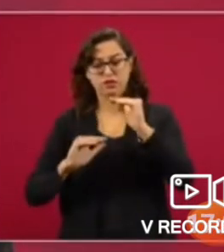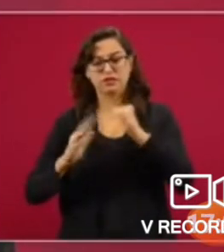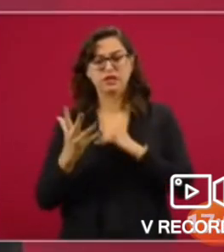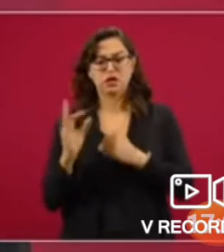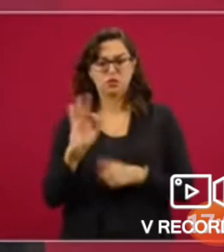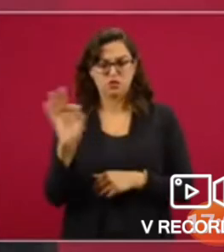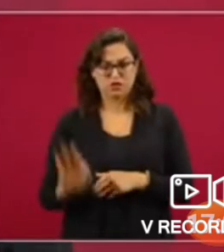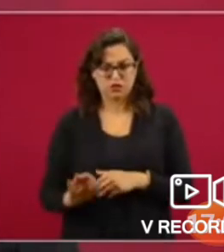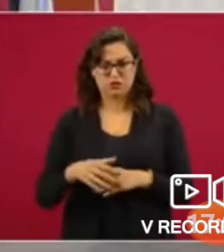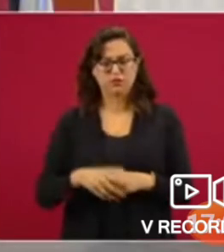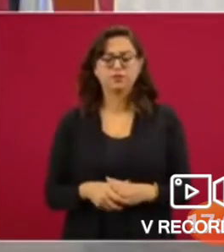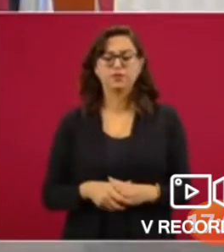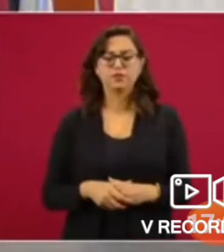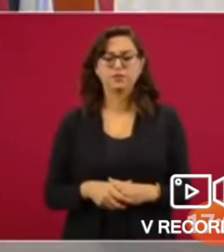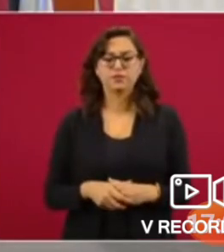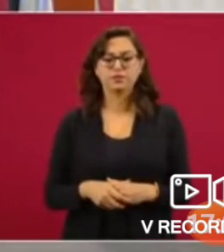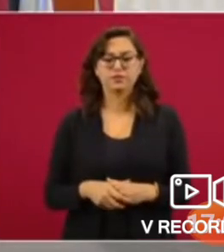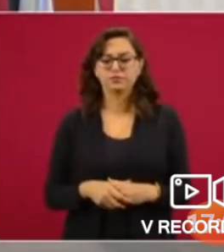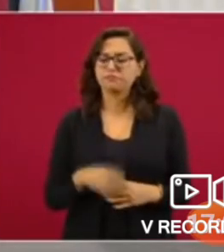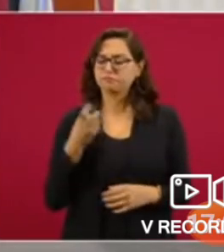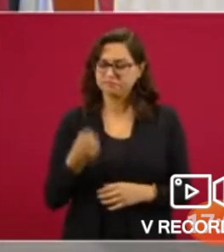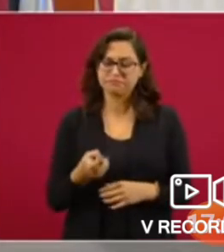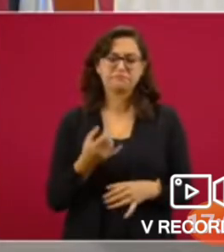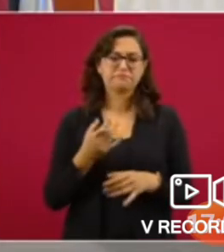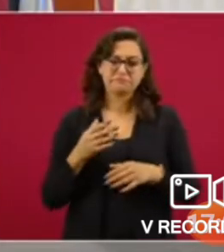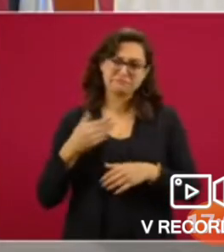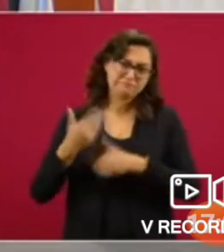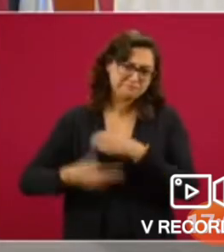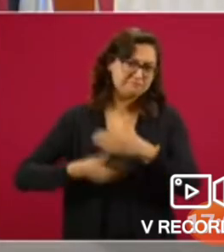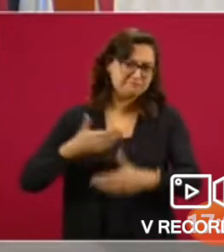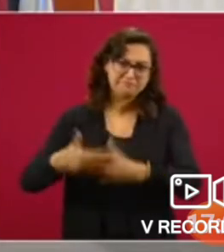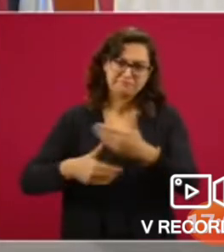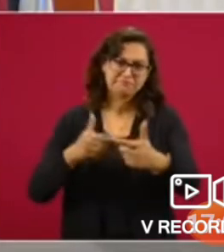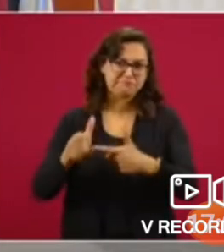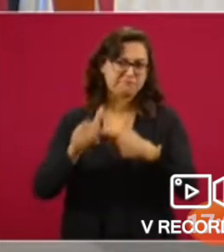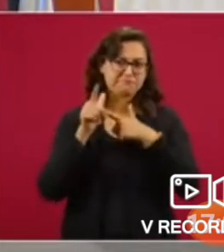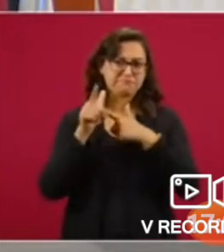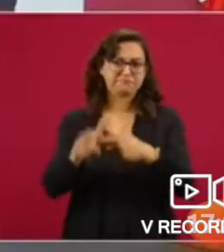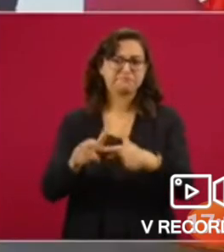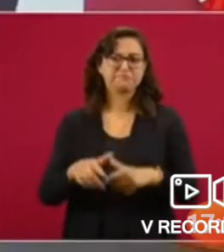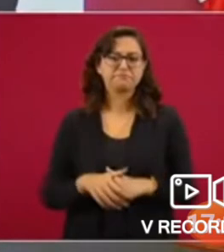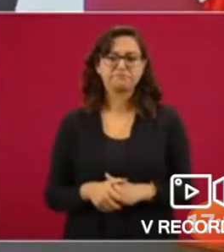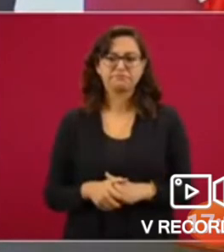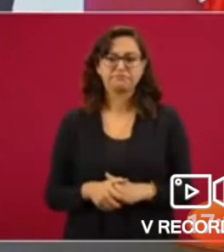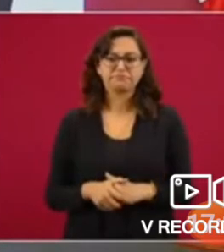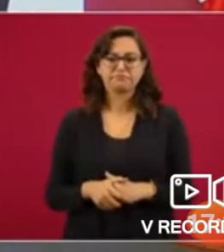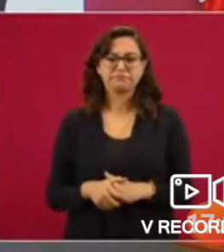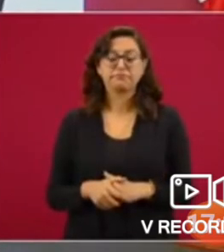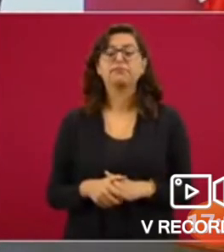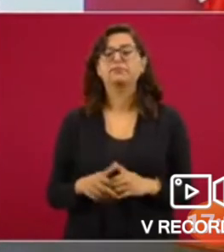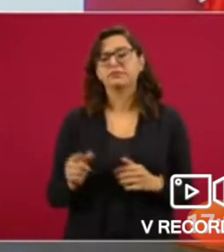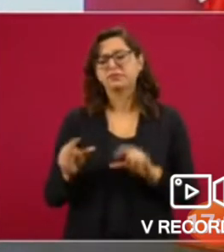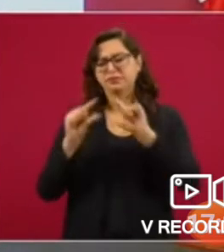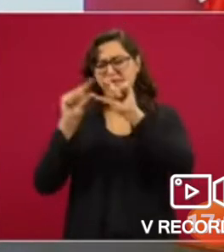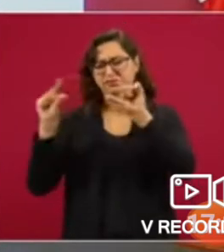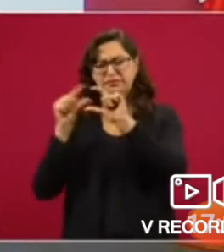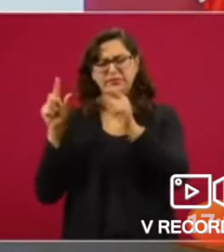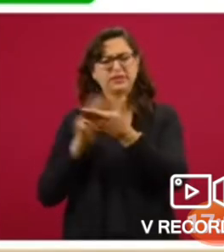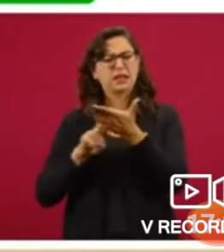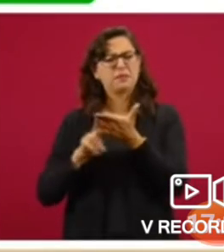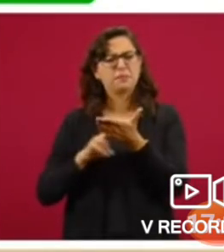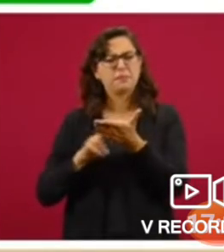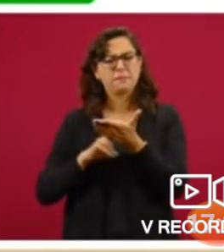5%. Y así lo iremos siguiendo. Vemos en este recuadro verde que está en la diapositiva, que nos